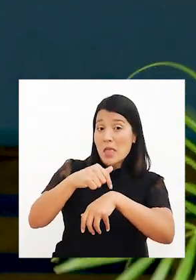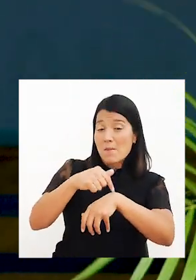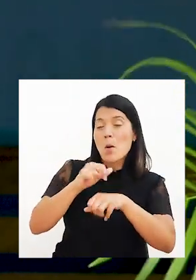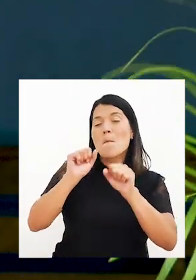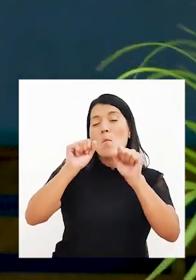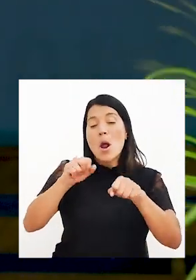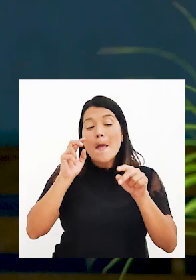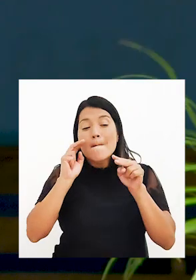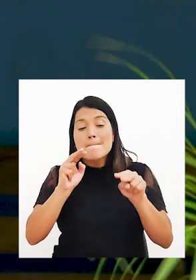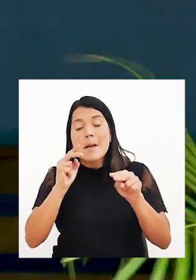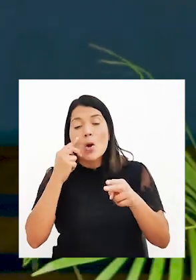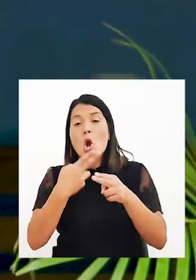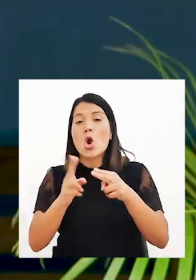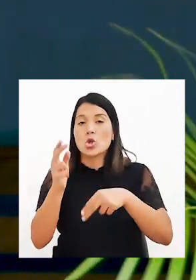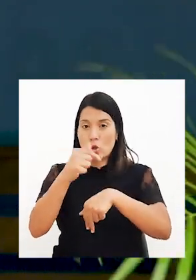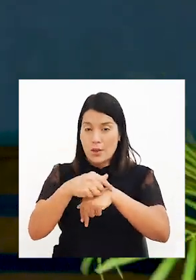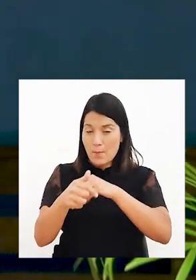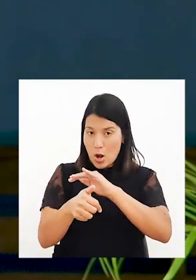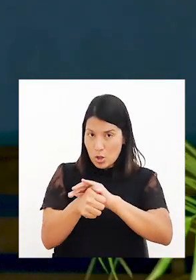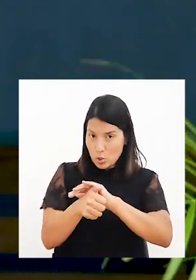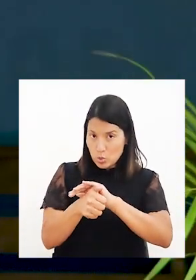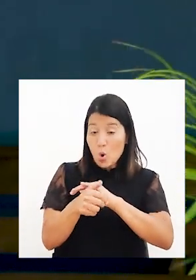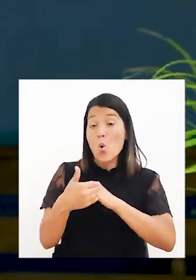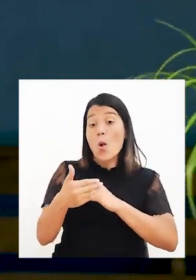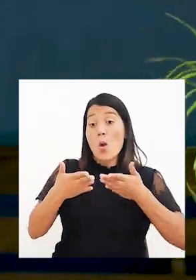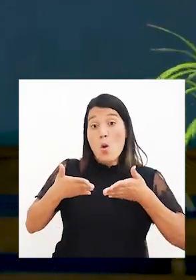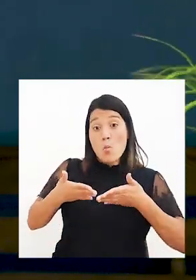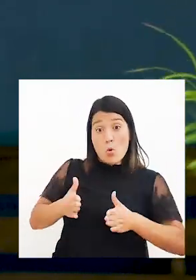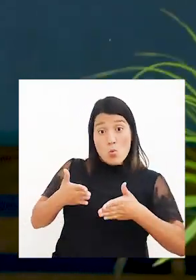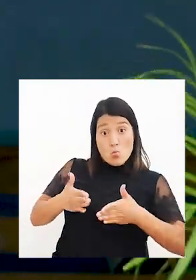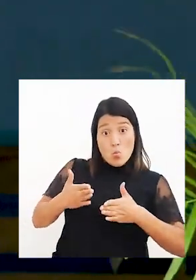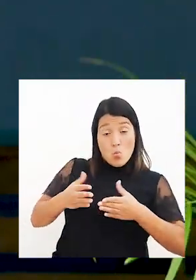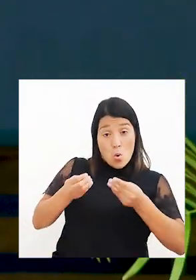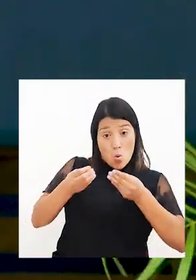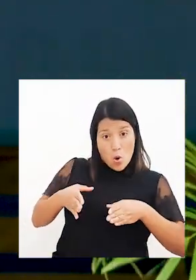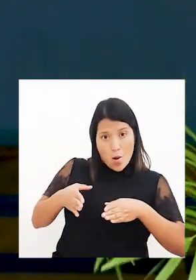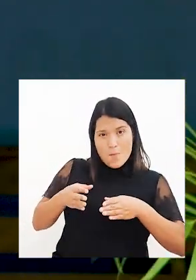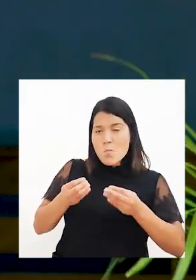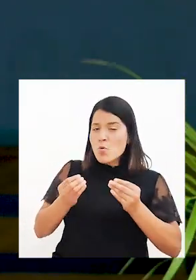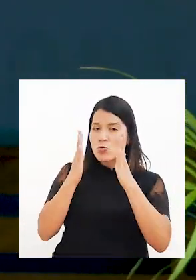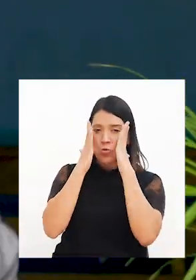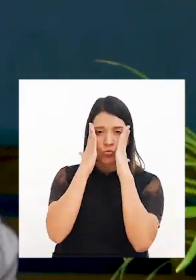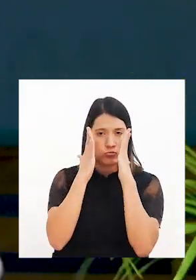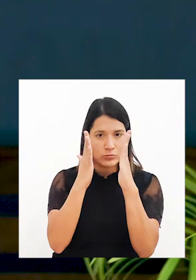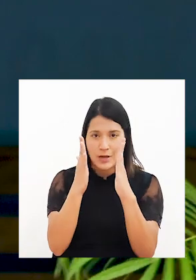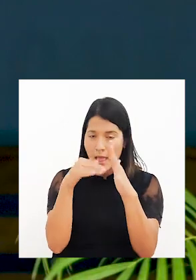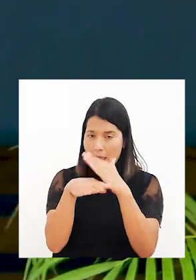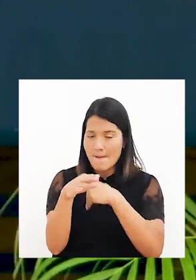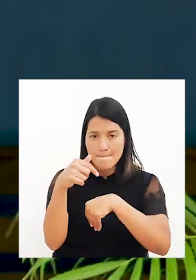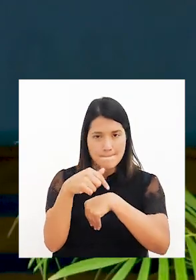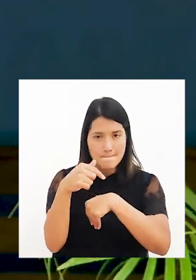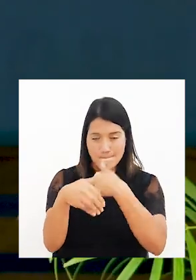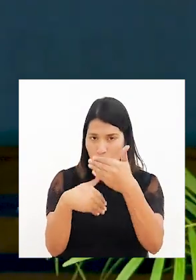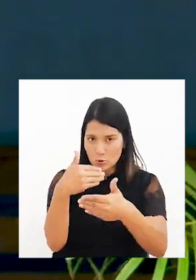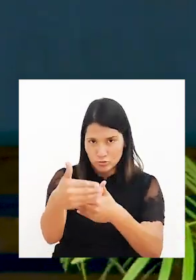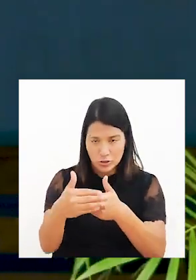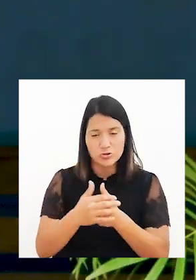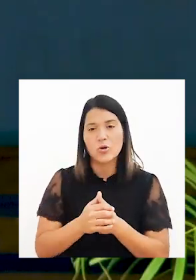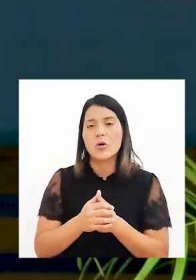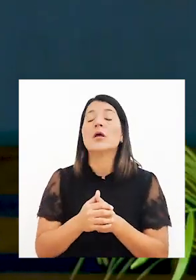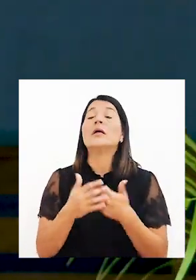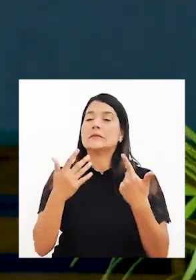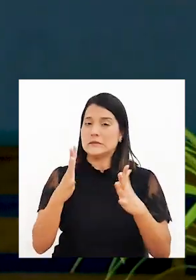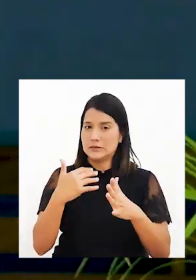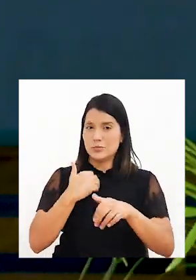poco tiempo la tortuga. Es cuando está anidando los huevos, está completamente concentrada en ese proceso de anidación. Tenemos